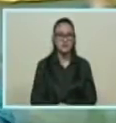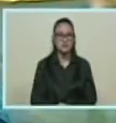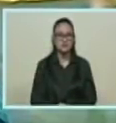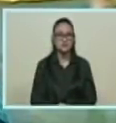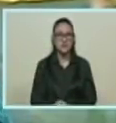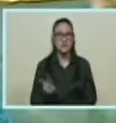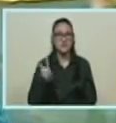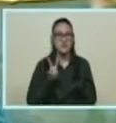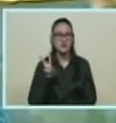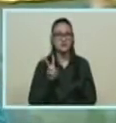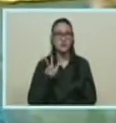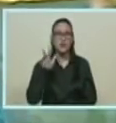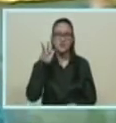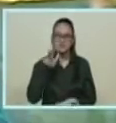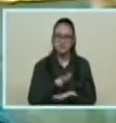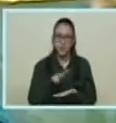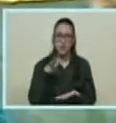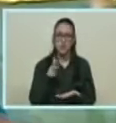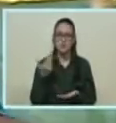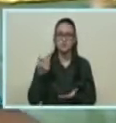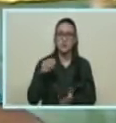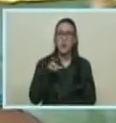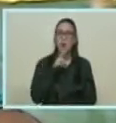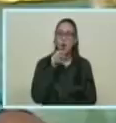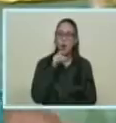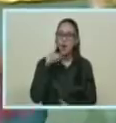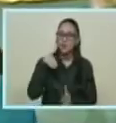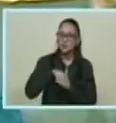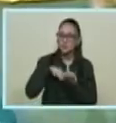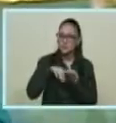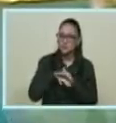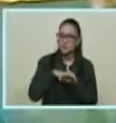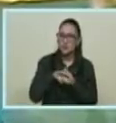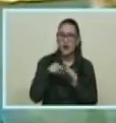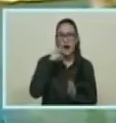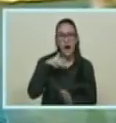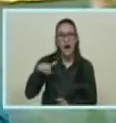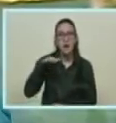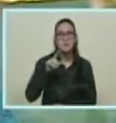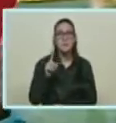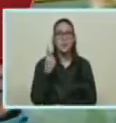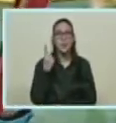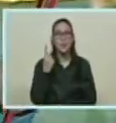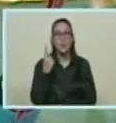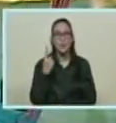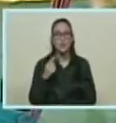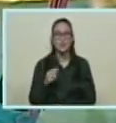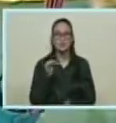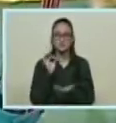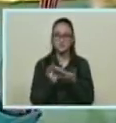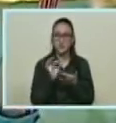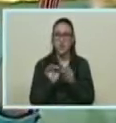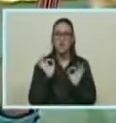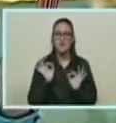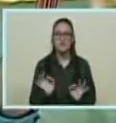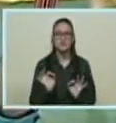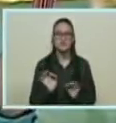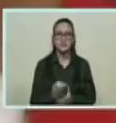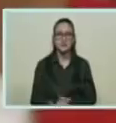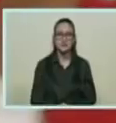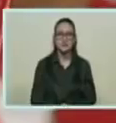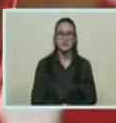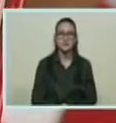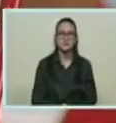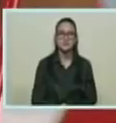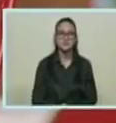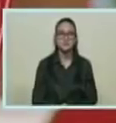República certifica sus reservas, incluyendo el campo número uno. La Gaceta Oficial, que